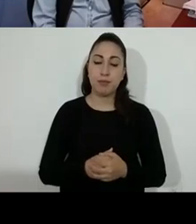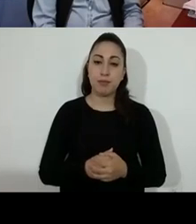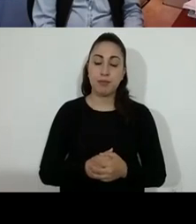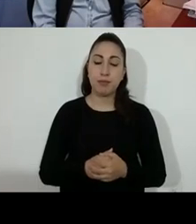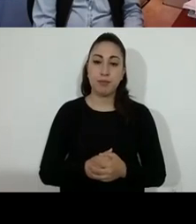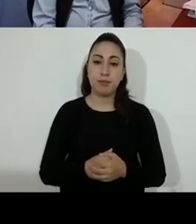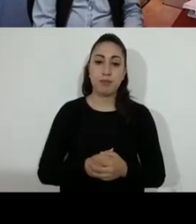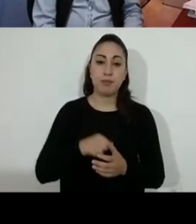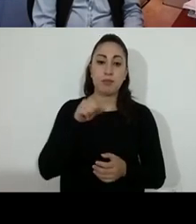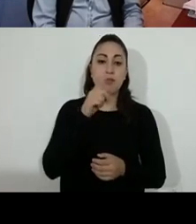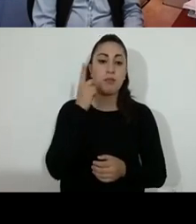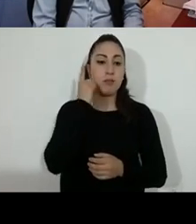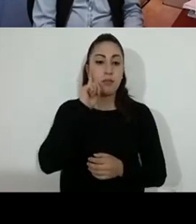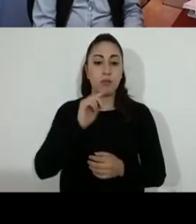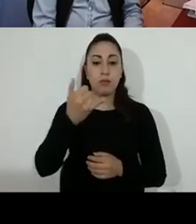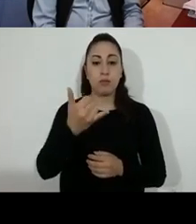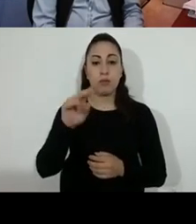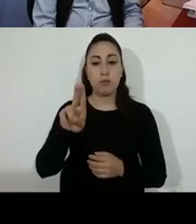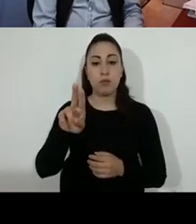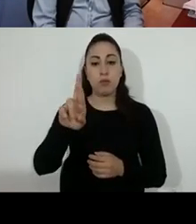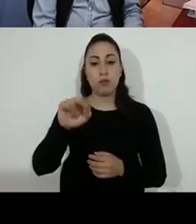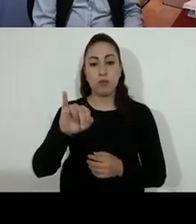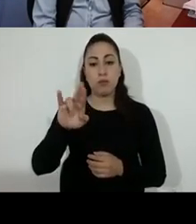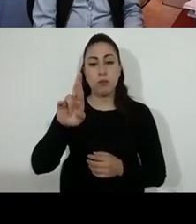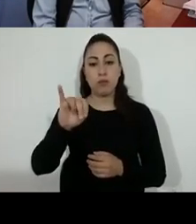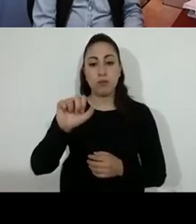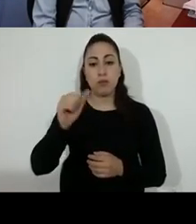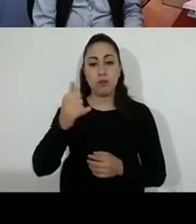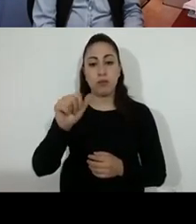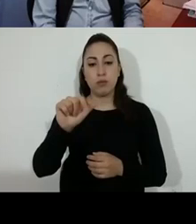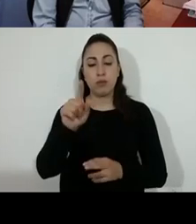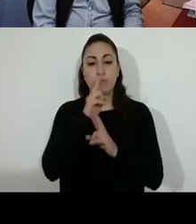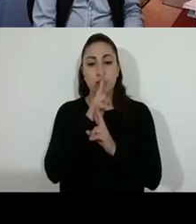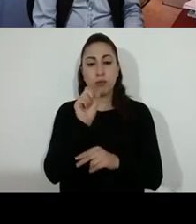Diputada Yuriri Ayala Zúñiga. Ayala Zúñiga, a favor.